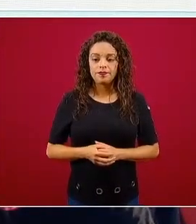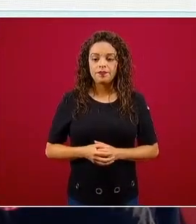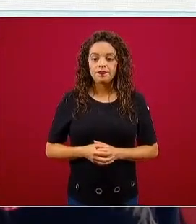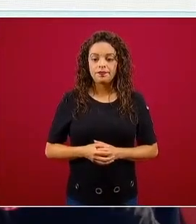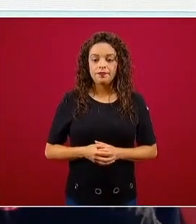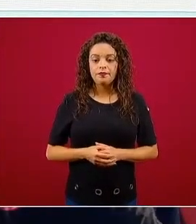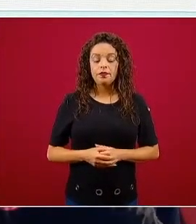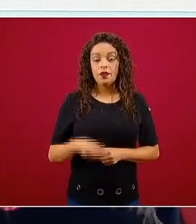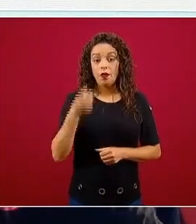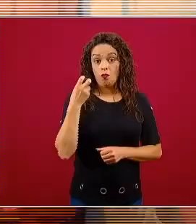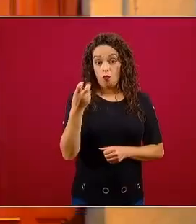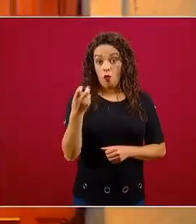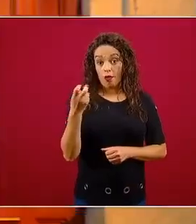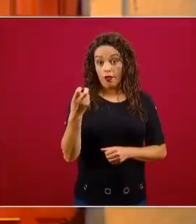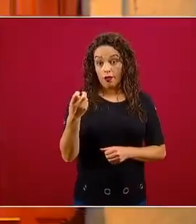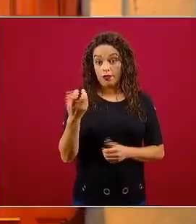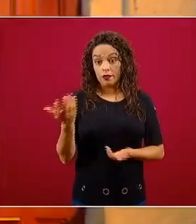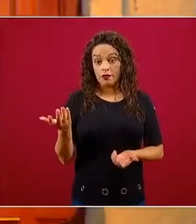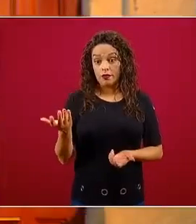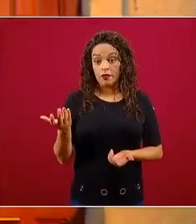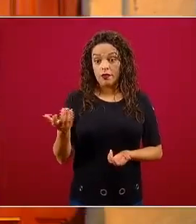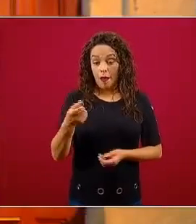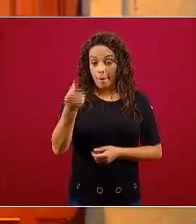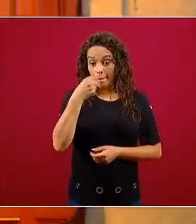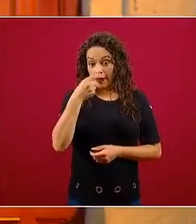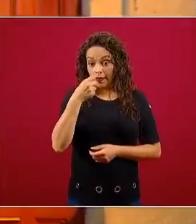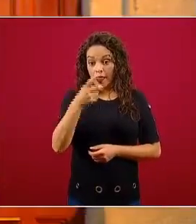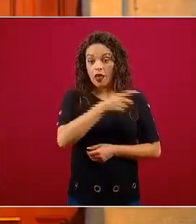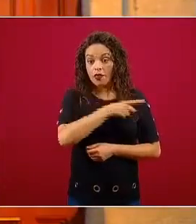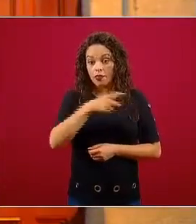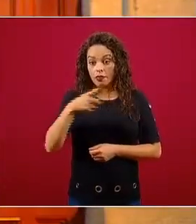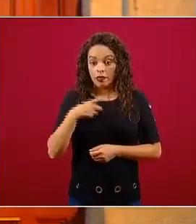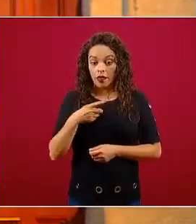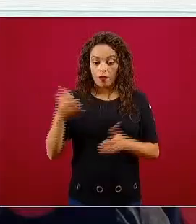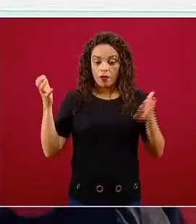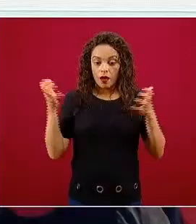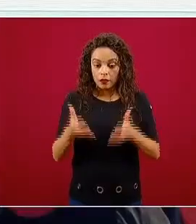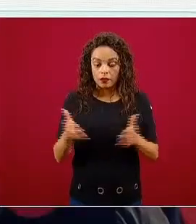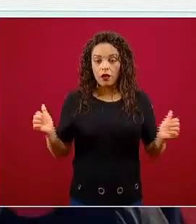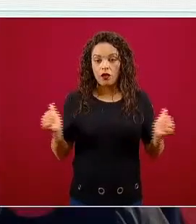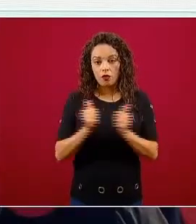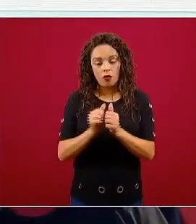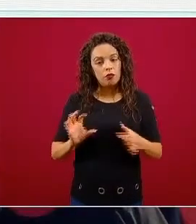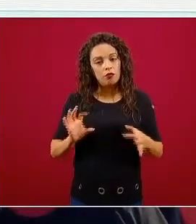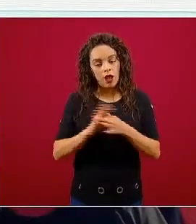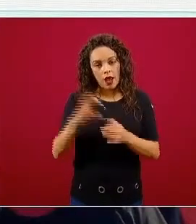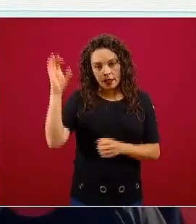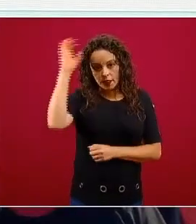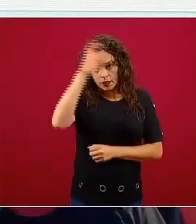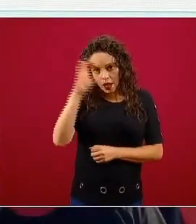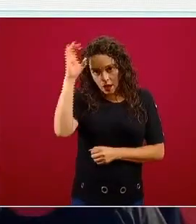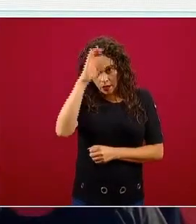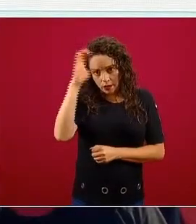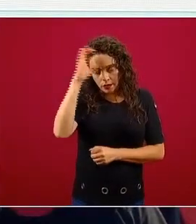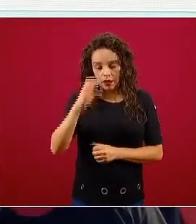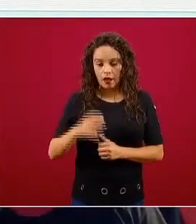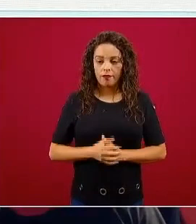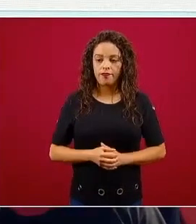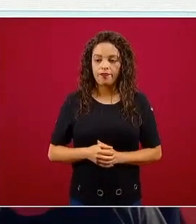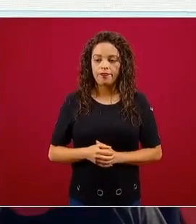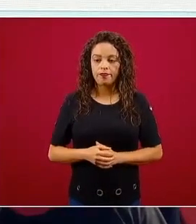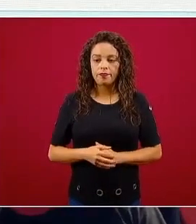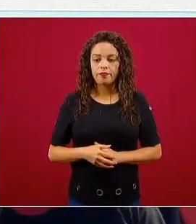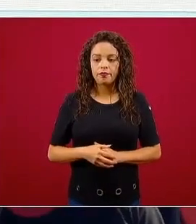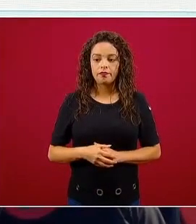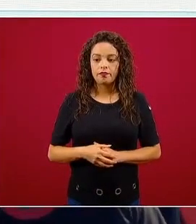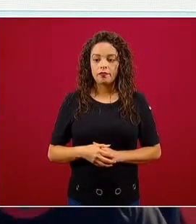Por eso, entonces, la medicina se tiene que hacer en base a ciencia. Las búsquedas de alternativas